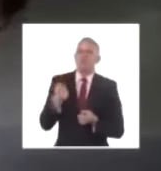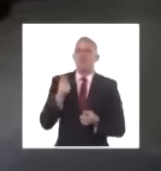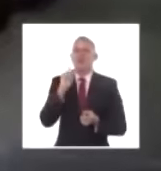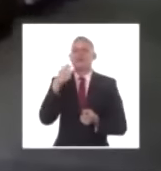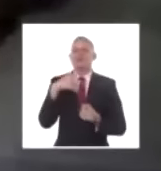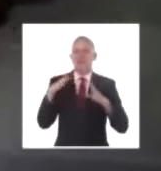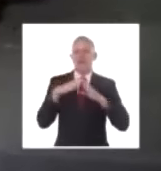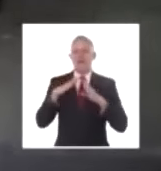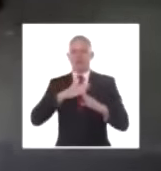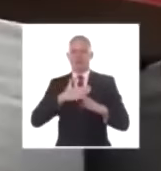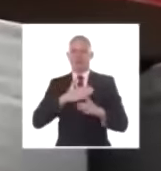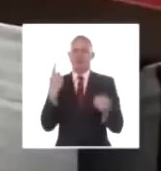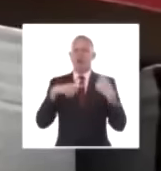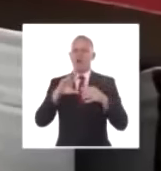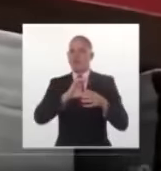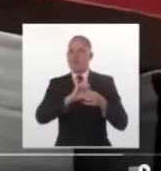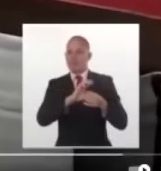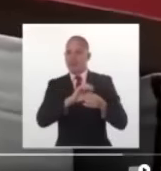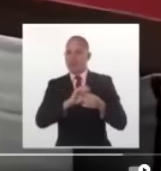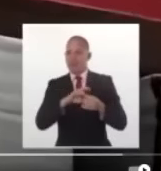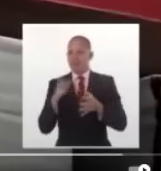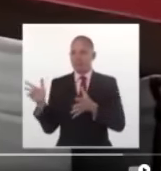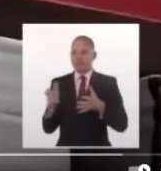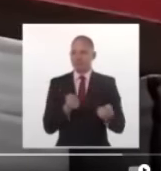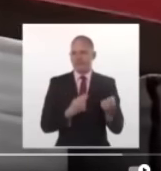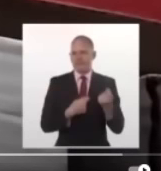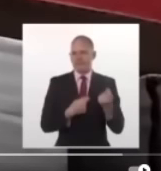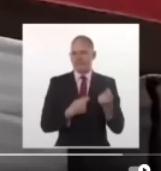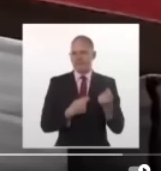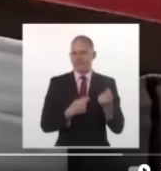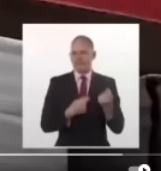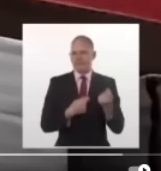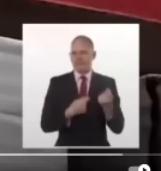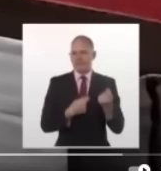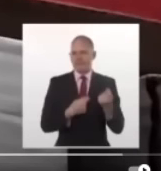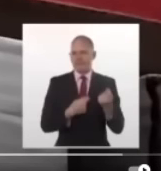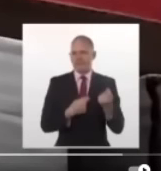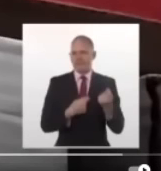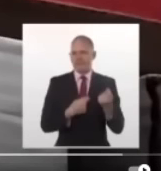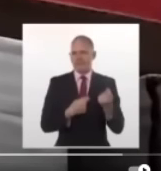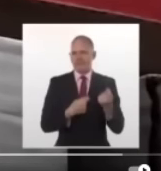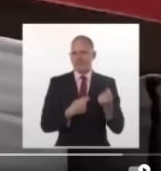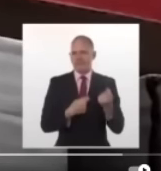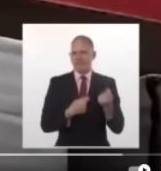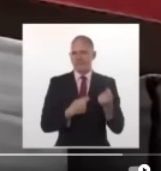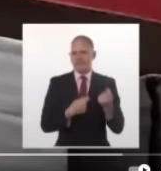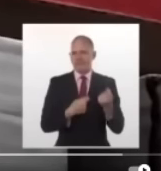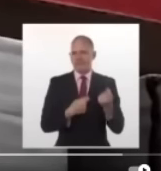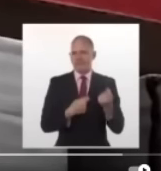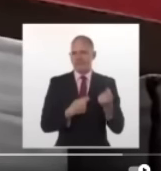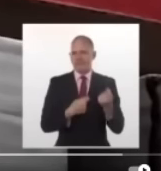trabajadores de milicia. Las ganancias ilícitas que obtenían estos... A propósito, pollo americano.